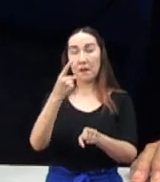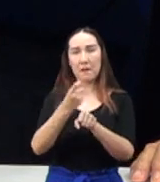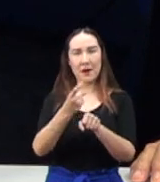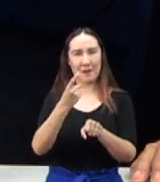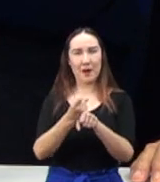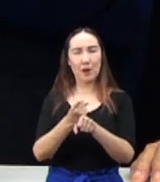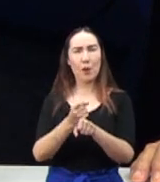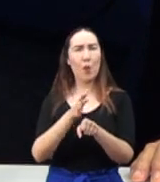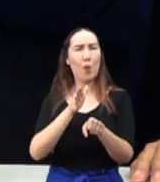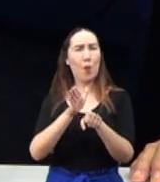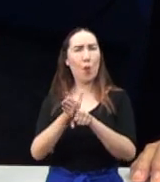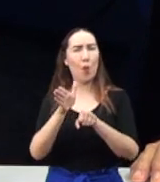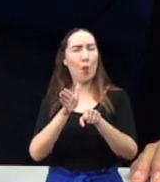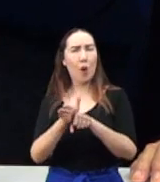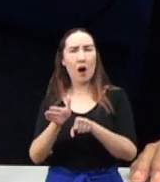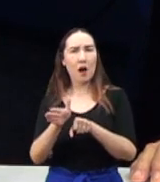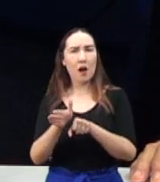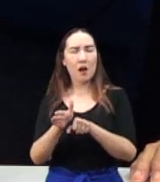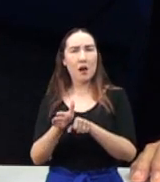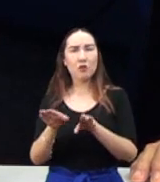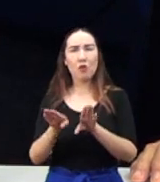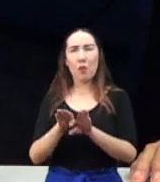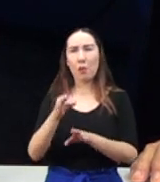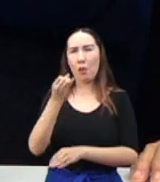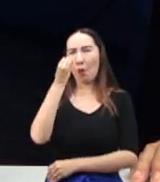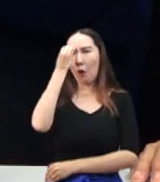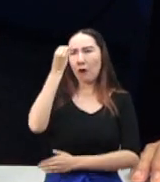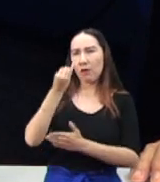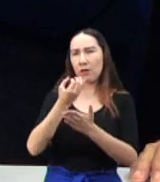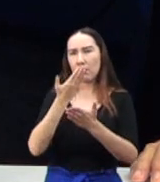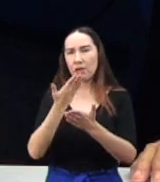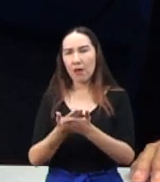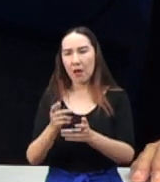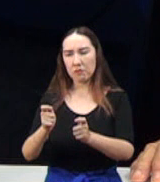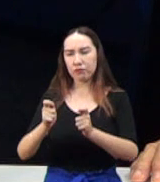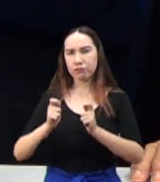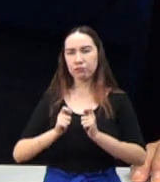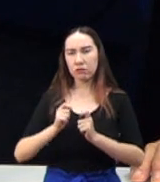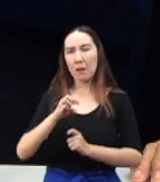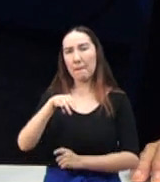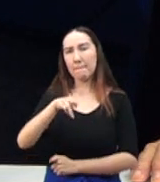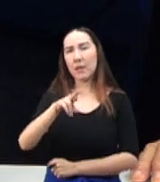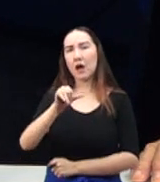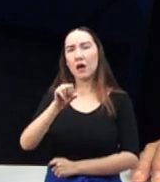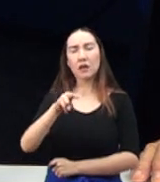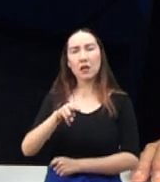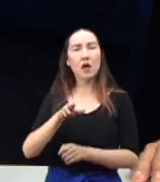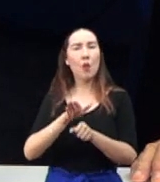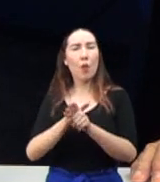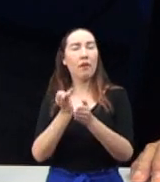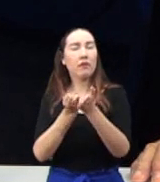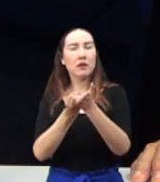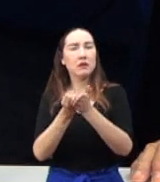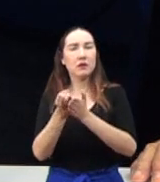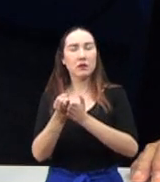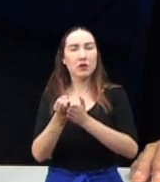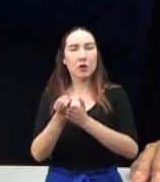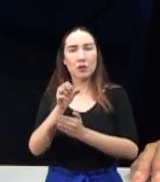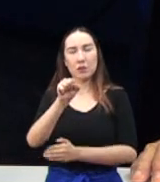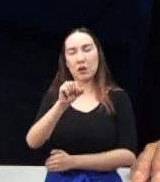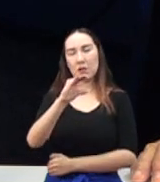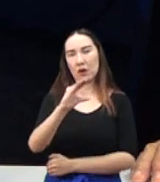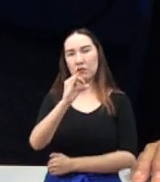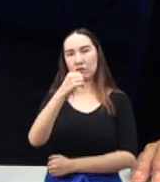es la postura de Martín Juárez? ¿Cómo es la lectura que le da a esta decisión de la Suprema Corte de